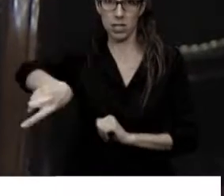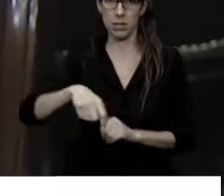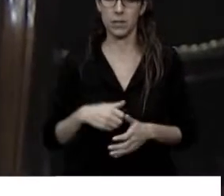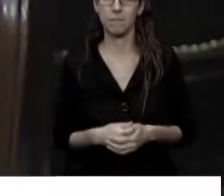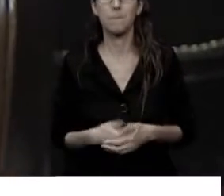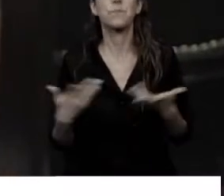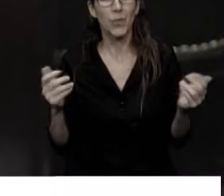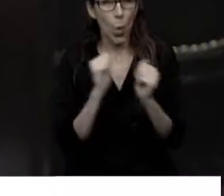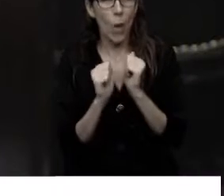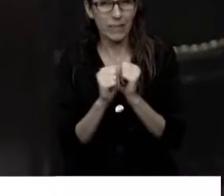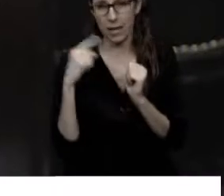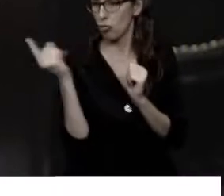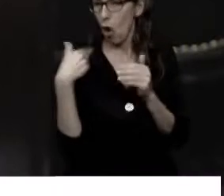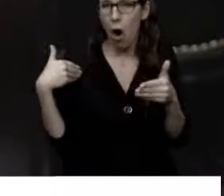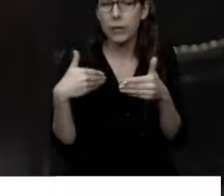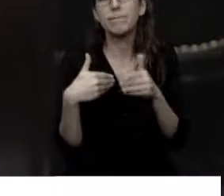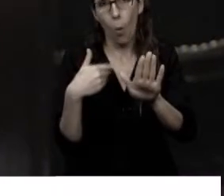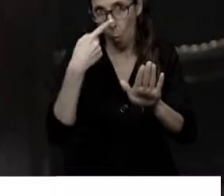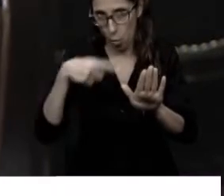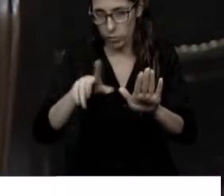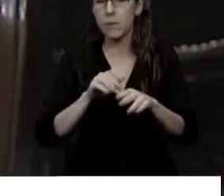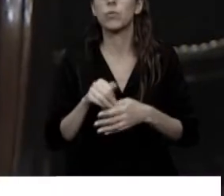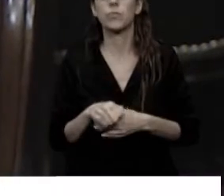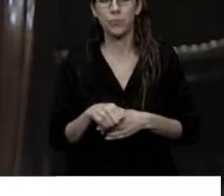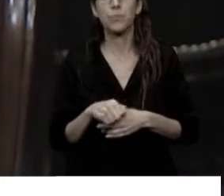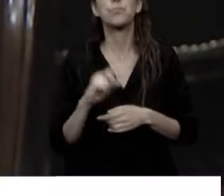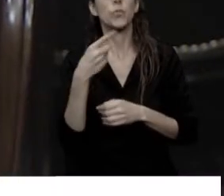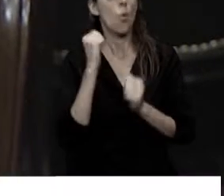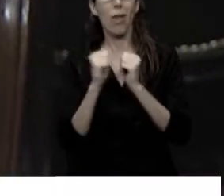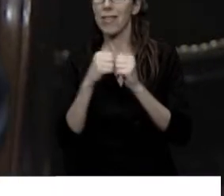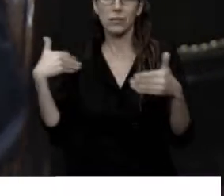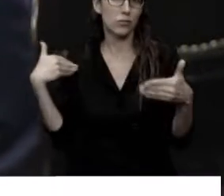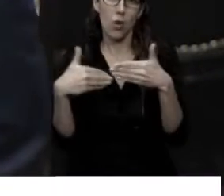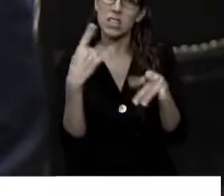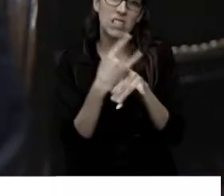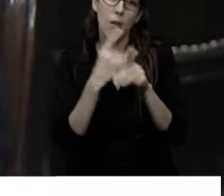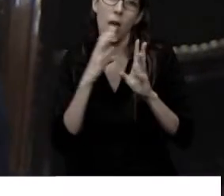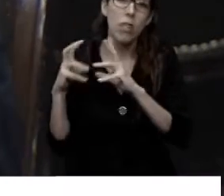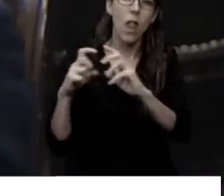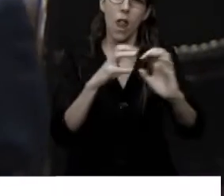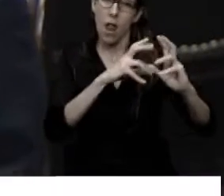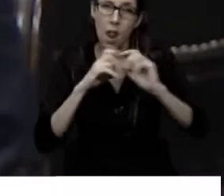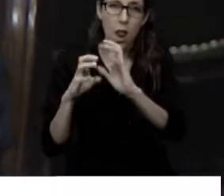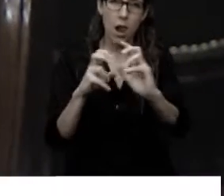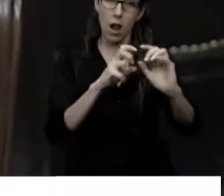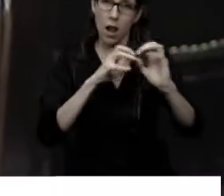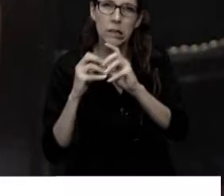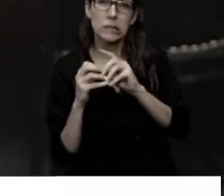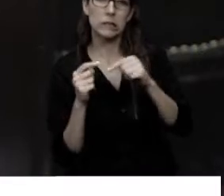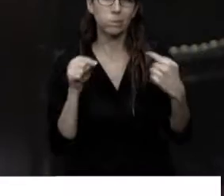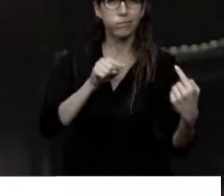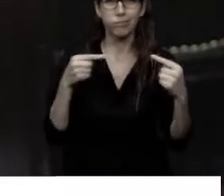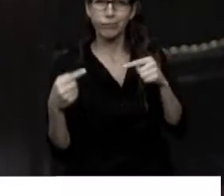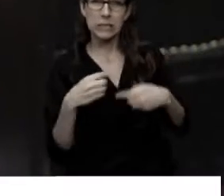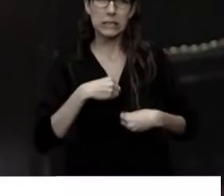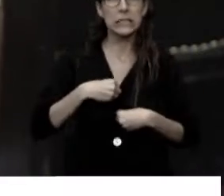con esto voy a ir terminando, presidente, en nuestra historia estos debates siempre generaron dilemas,